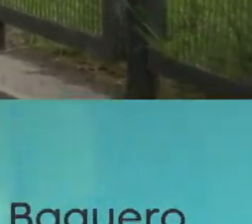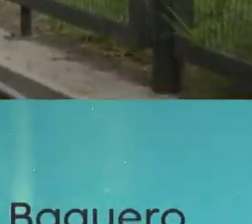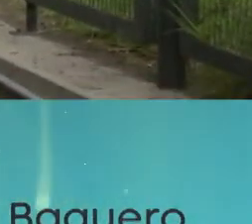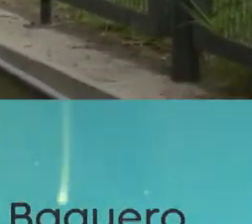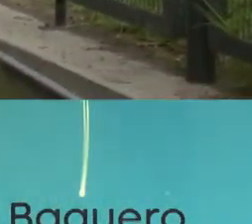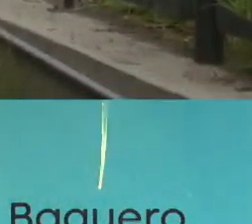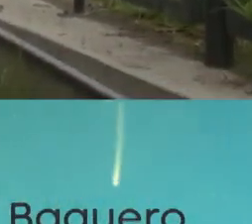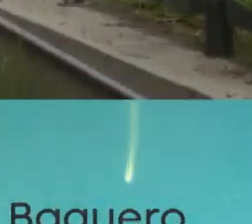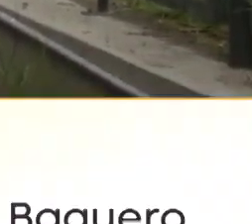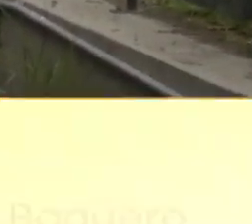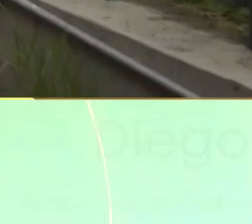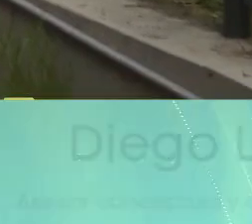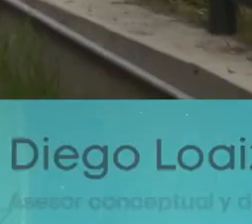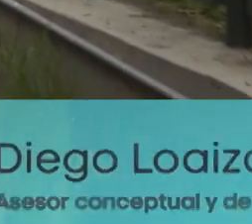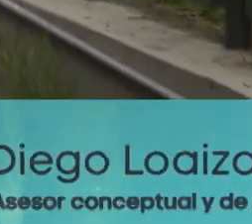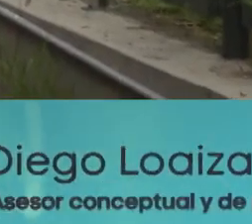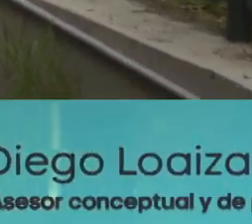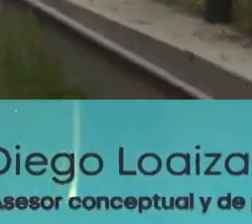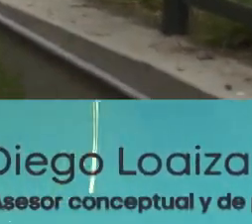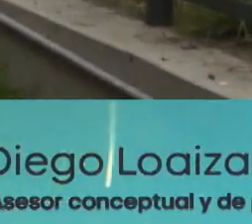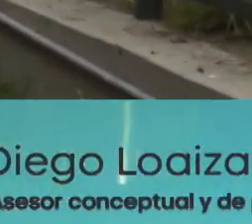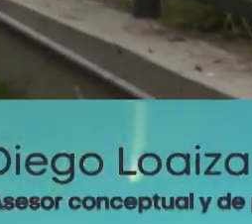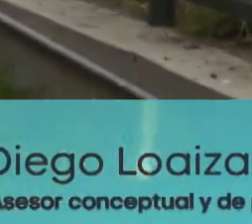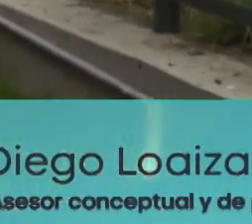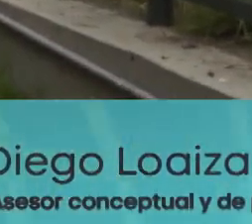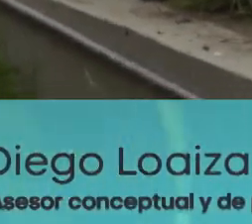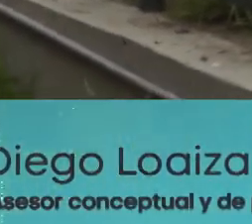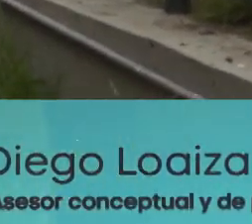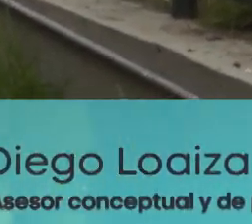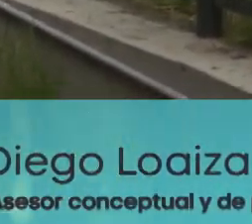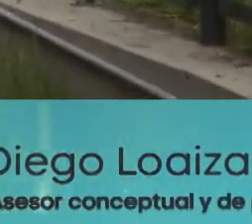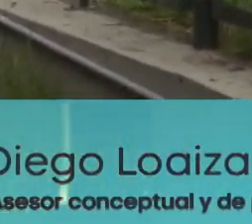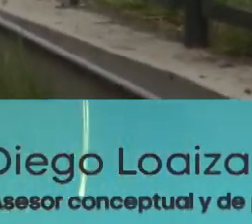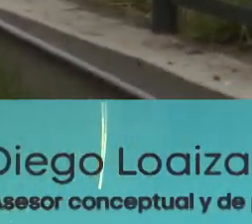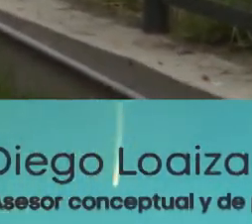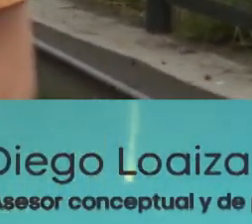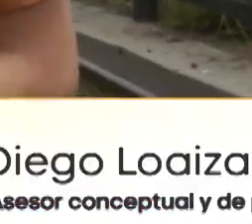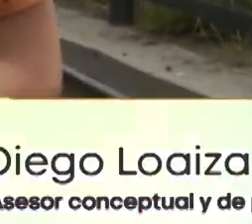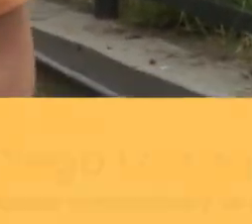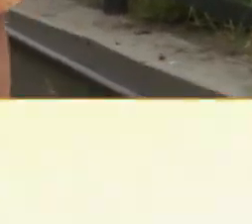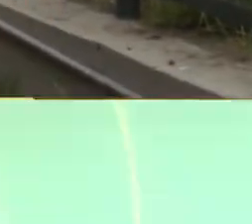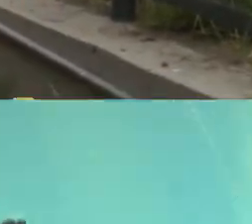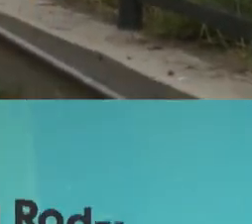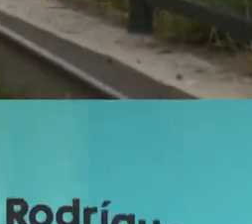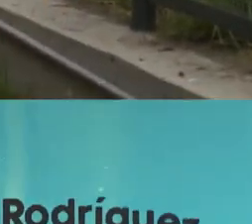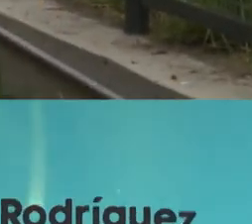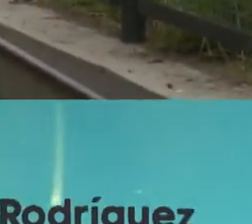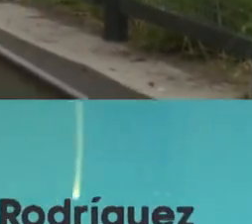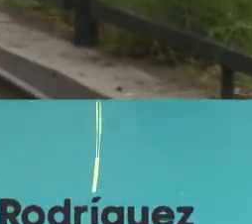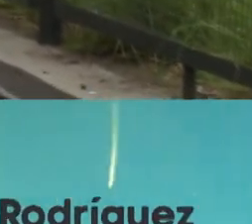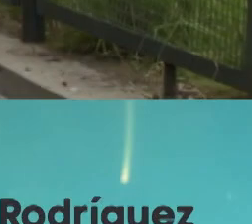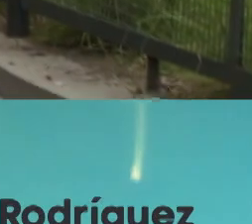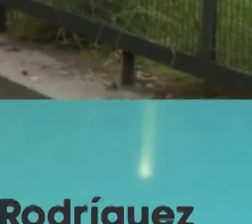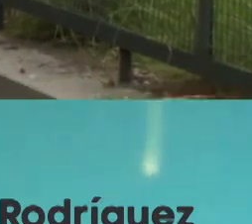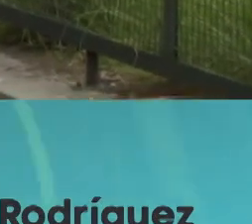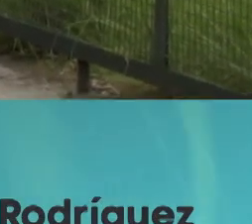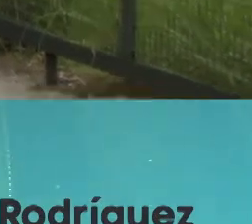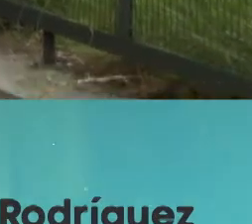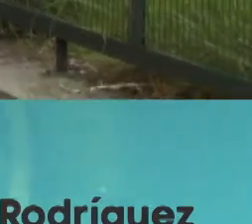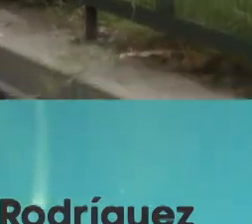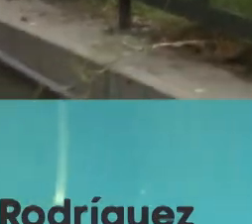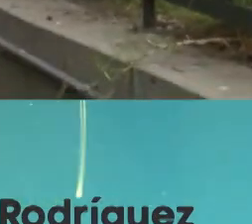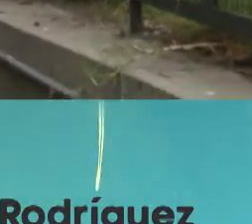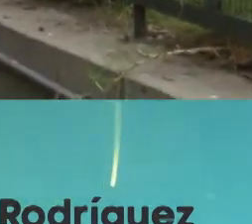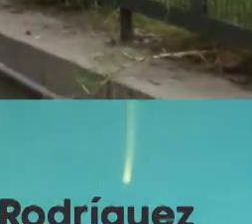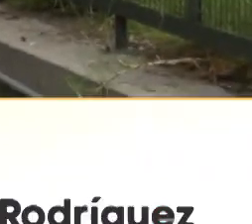Luisa nuestros invitados por compartir con nosotros hoy todo su conocimiento y por ayudarnos a entender un poco más sobre los nuevos